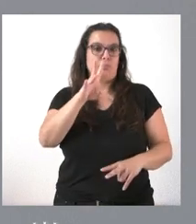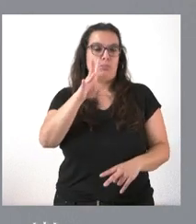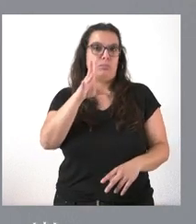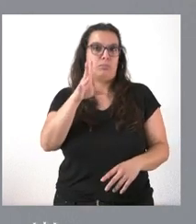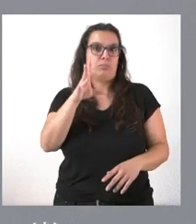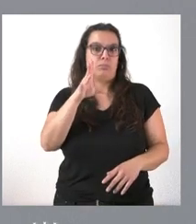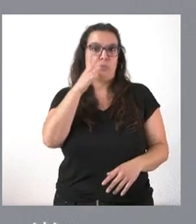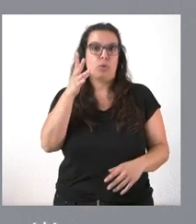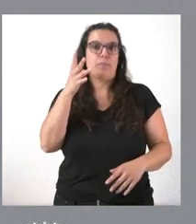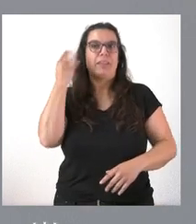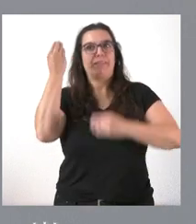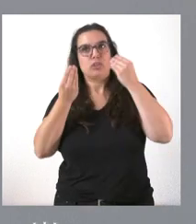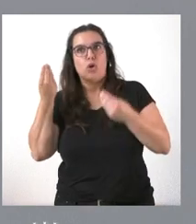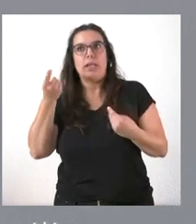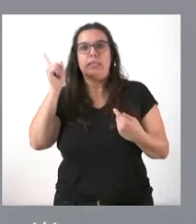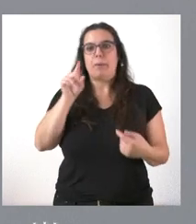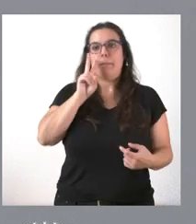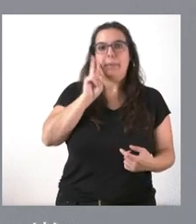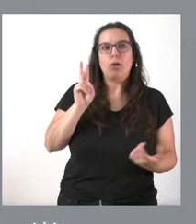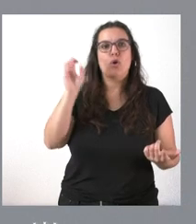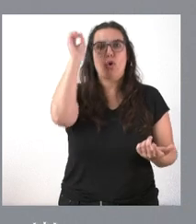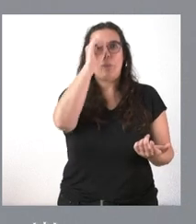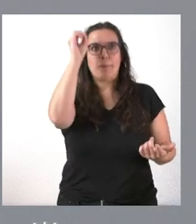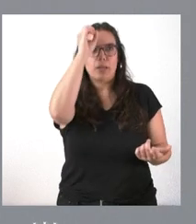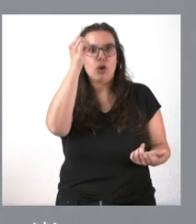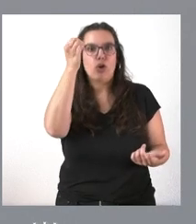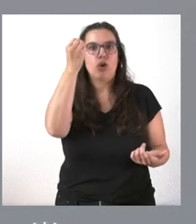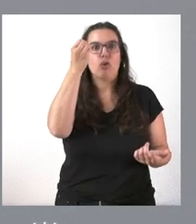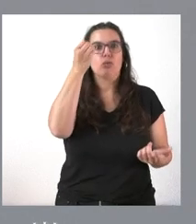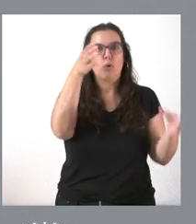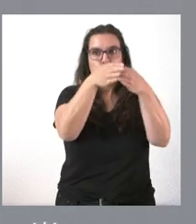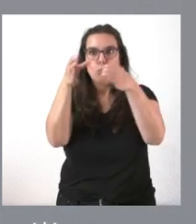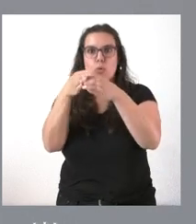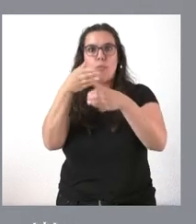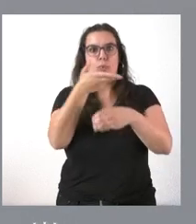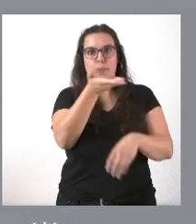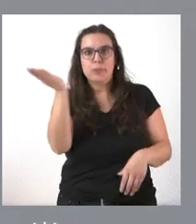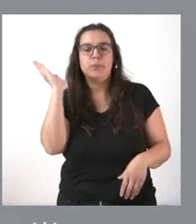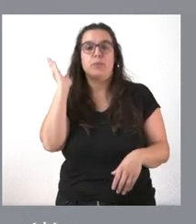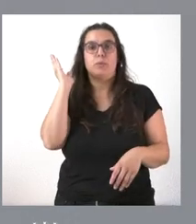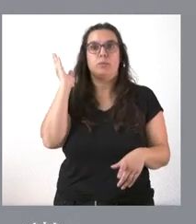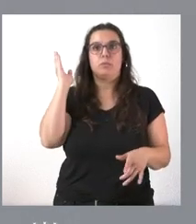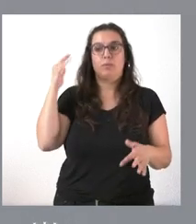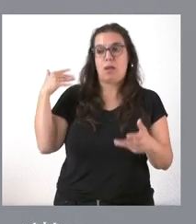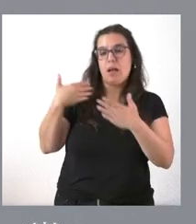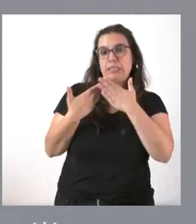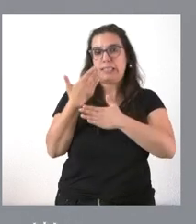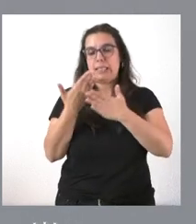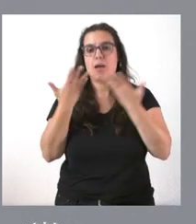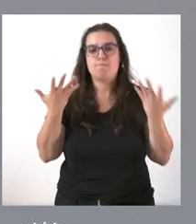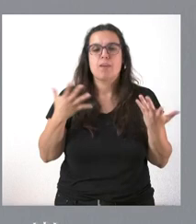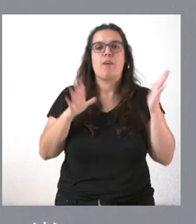reflexiones y también lo que hemos visto que es la opinión de muchos grupos en esta en estos últimos días